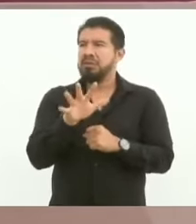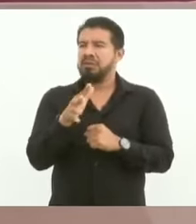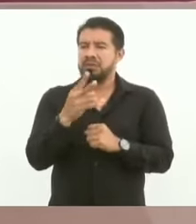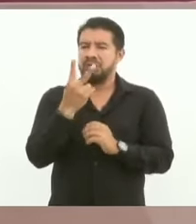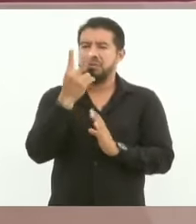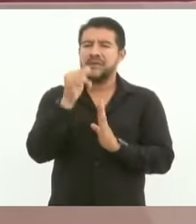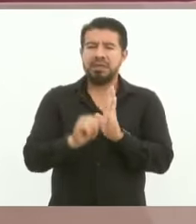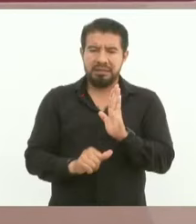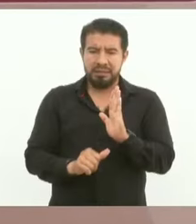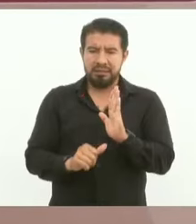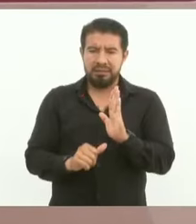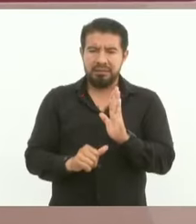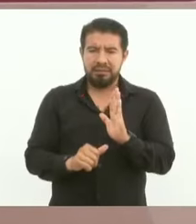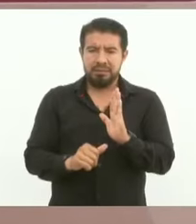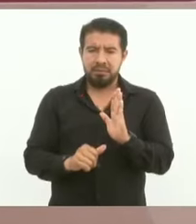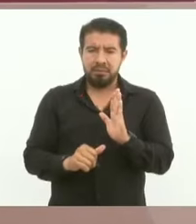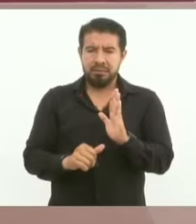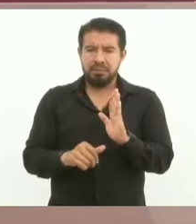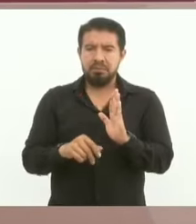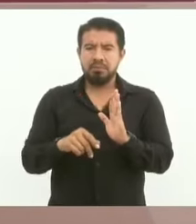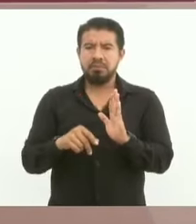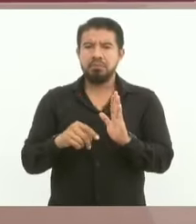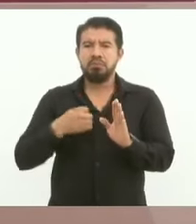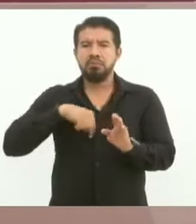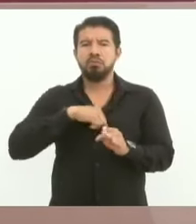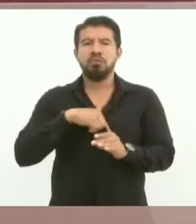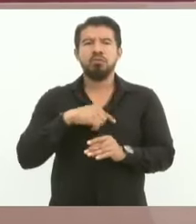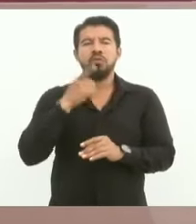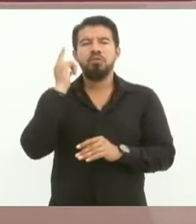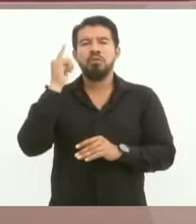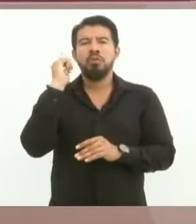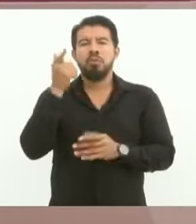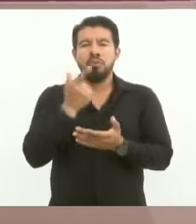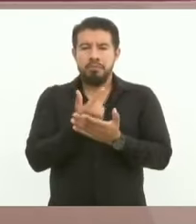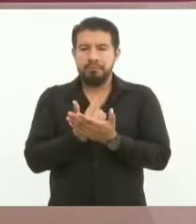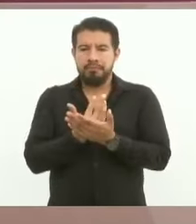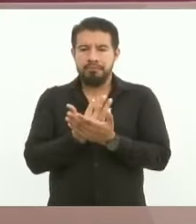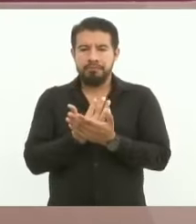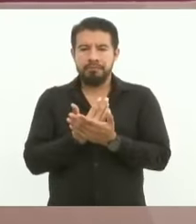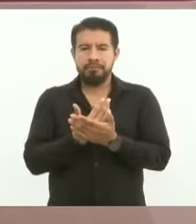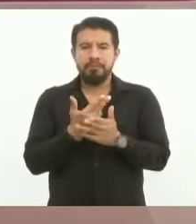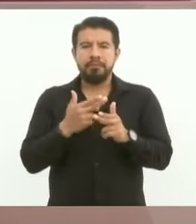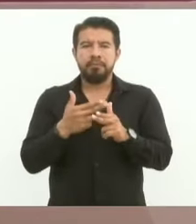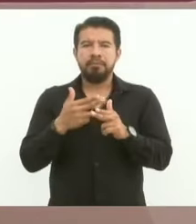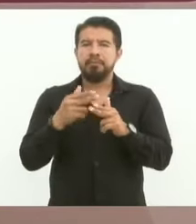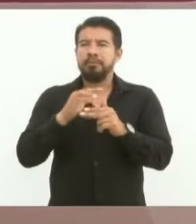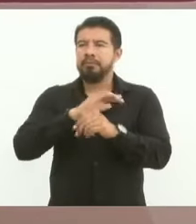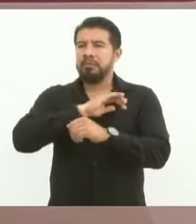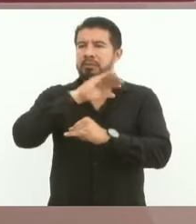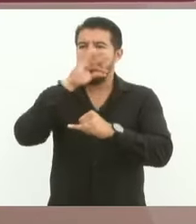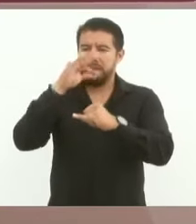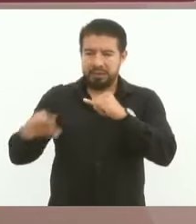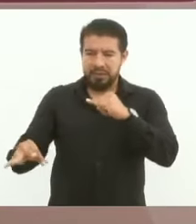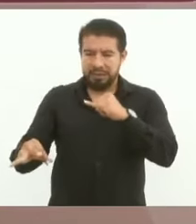2 meses, pero yo espero que antes de terminar, antes